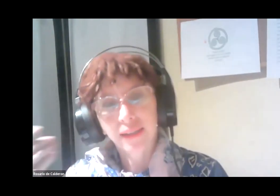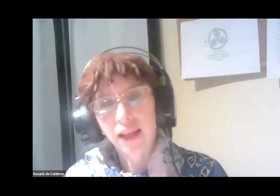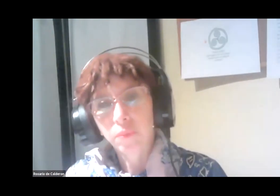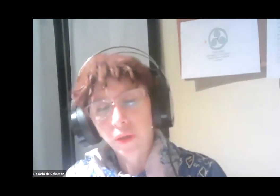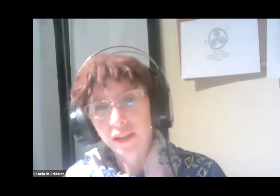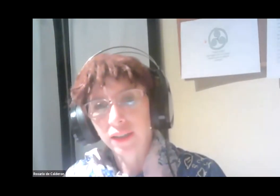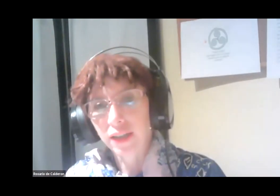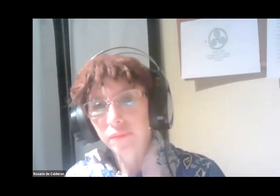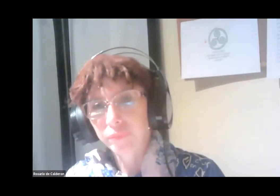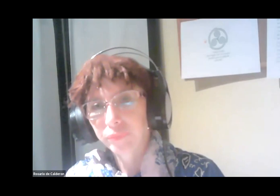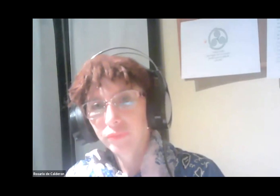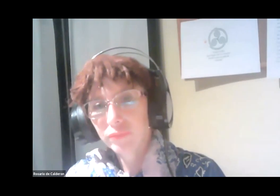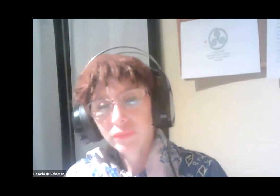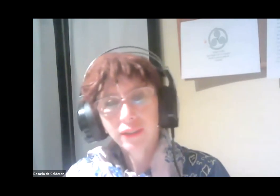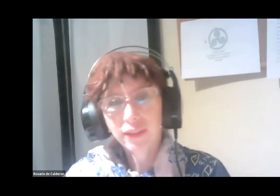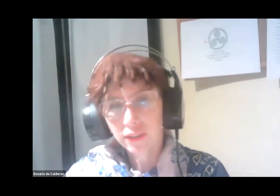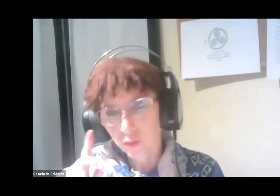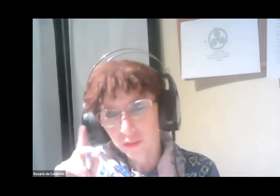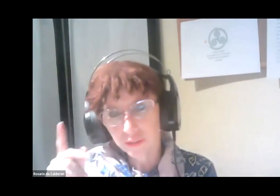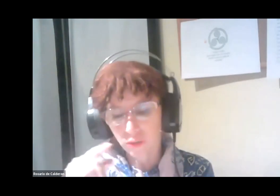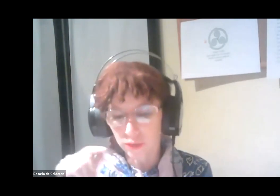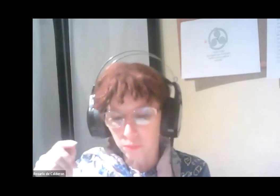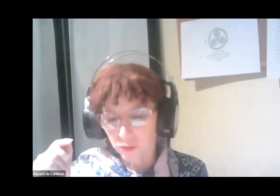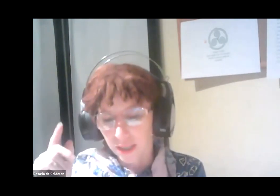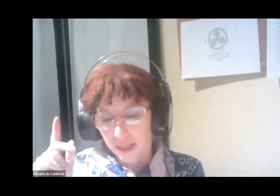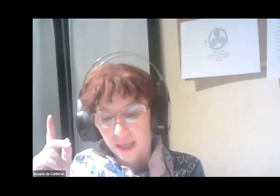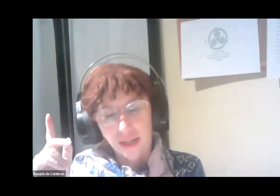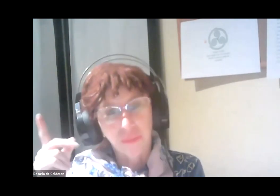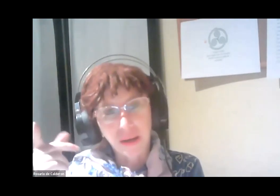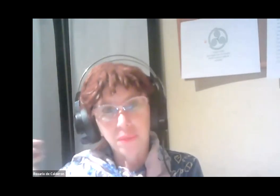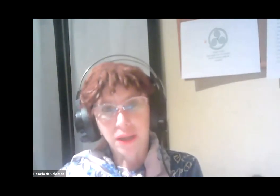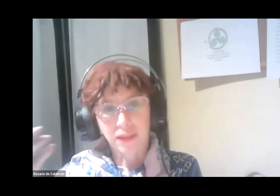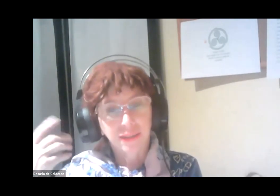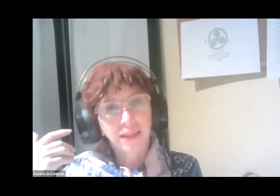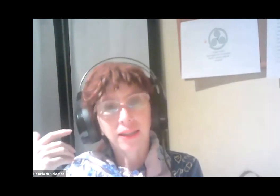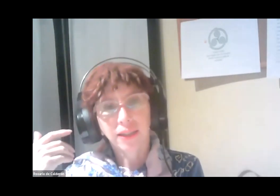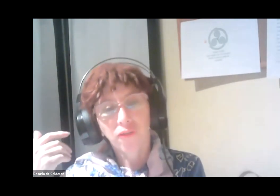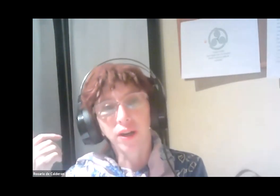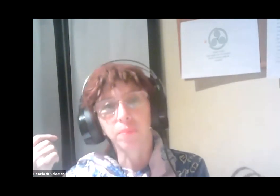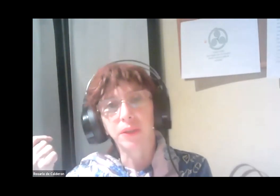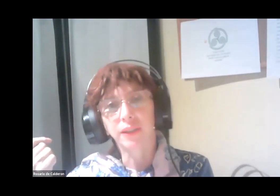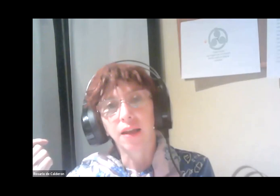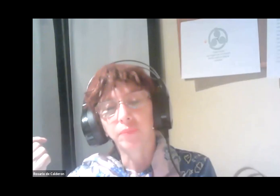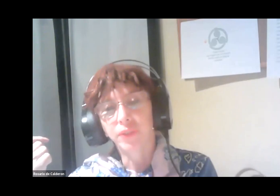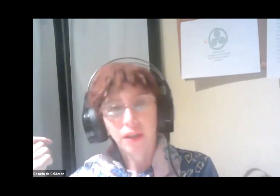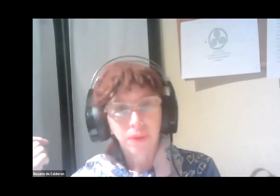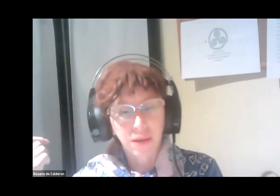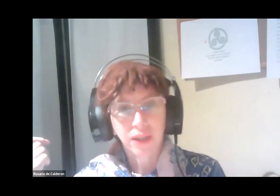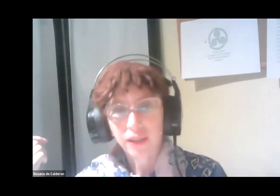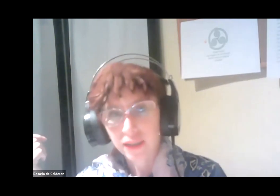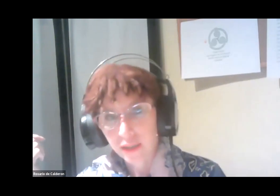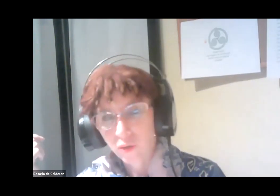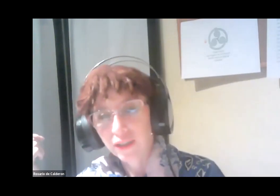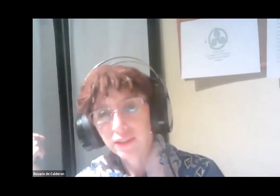malestar que alguien pueda tener si entonces anotamos la palabra del día de ayer fue empatía y la